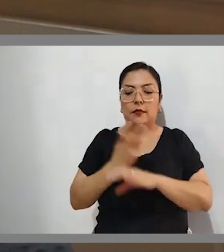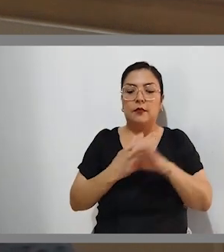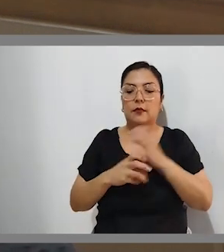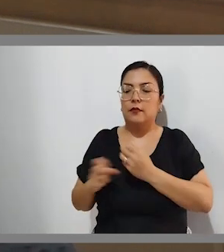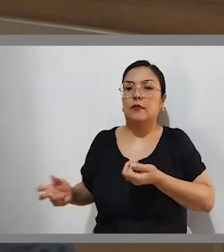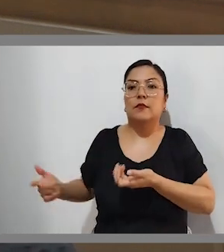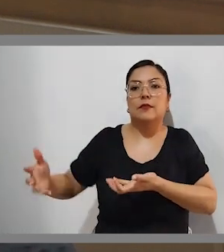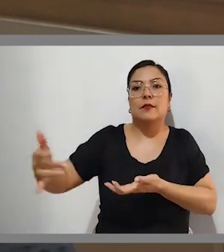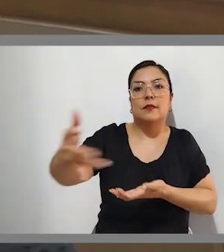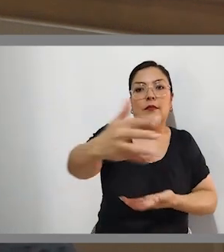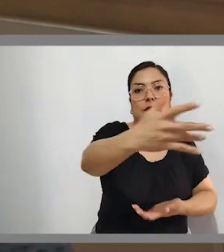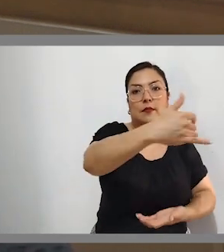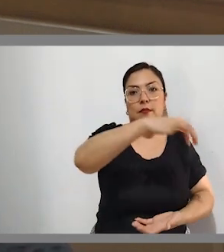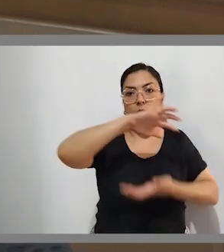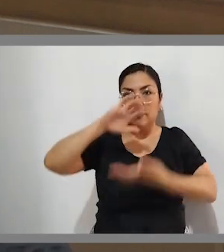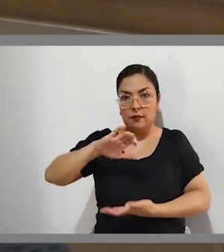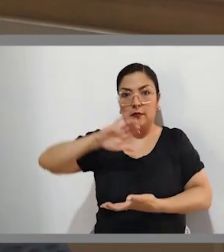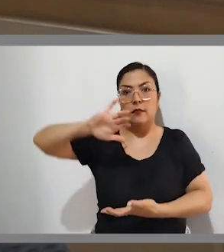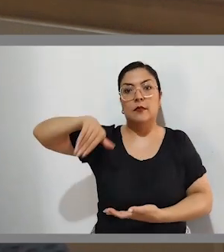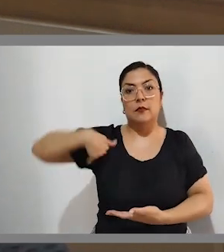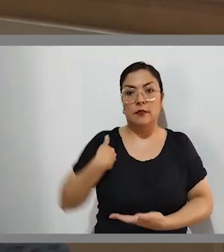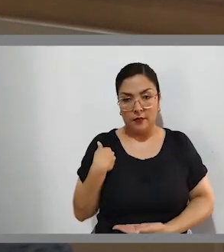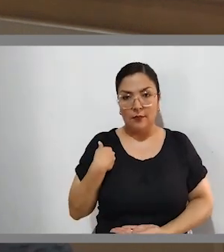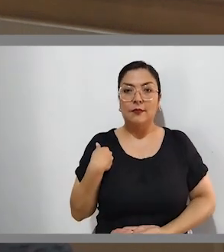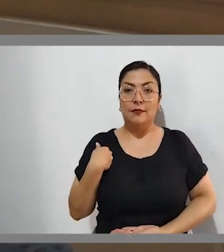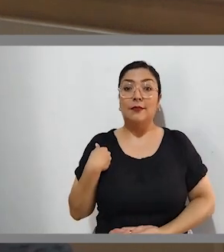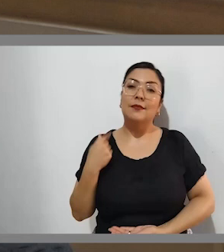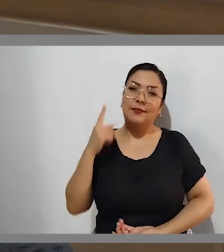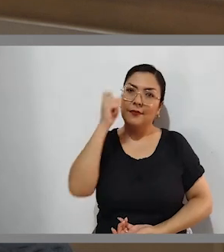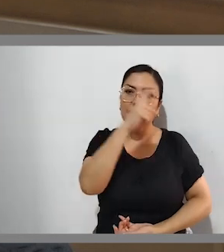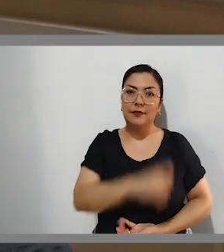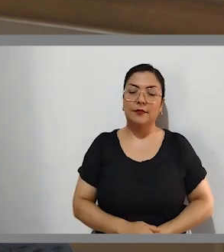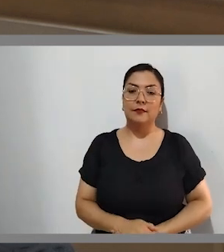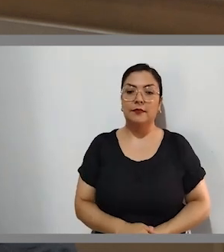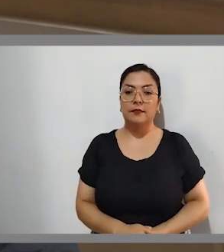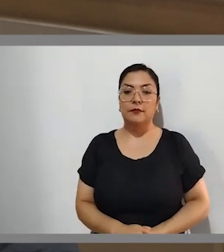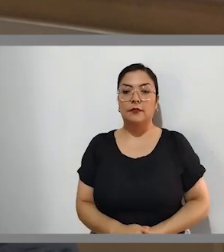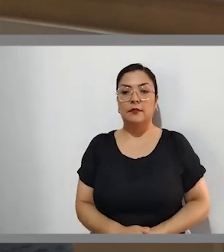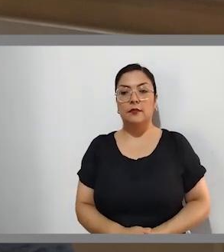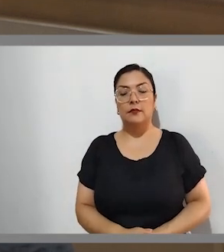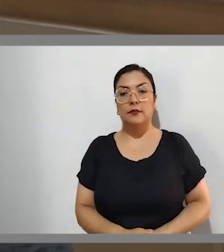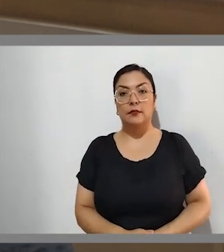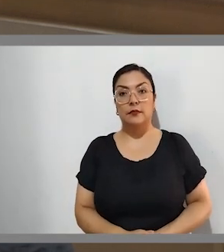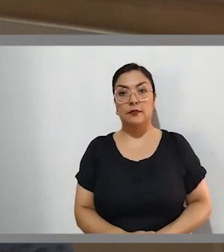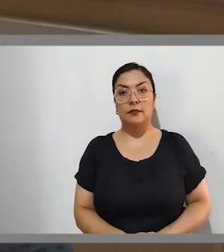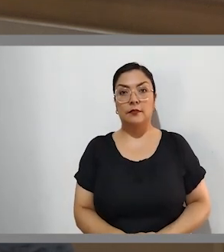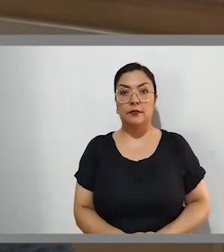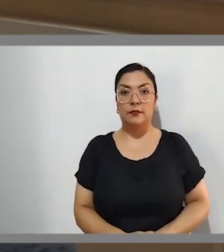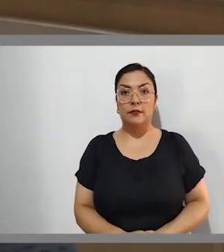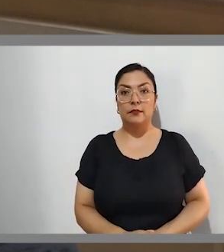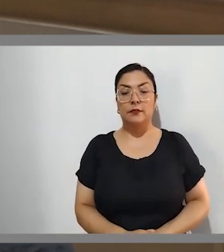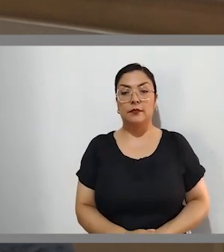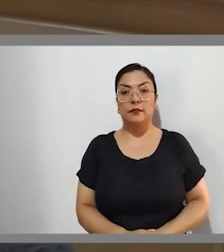órganos destinados a realizar los cómputos electorales al término de la jornada. Sin embargo,